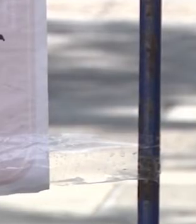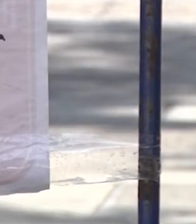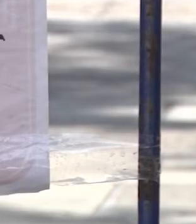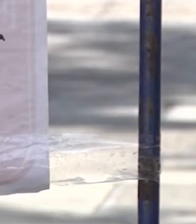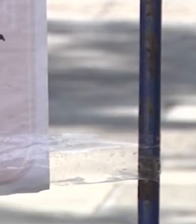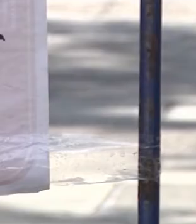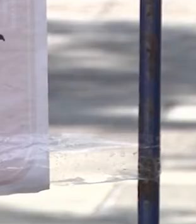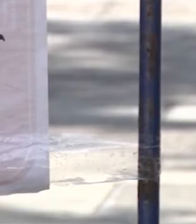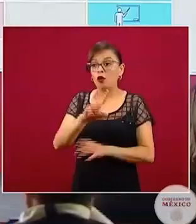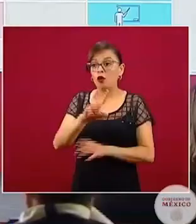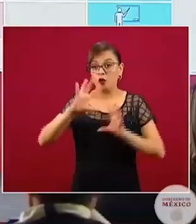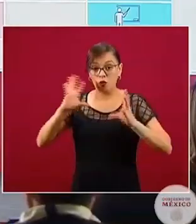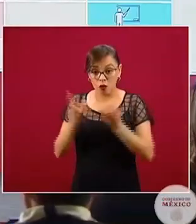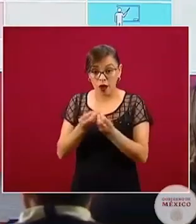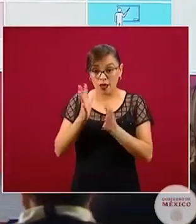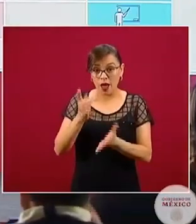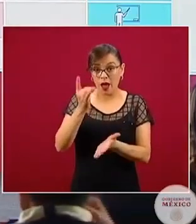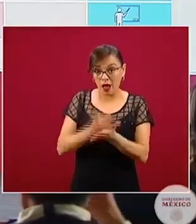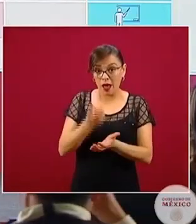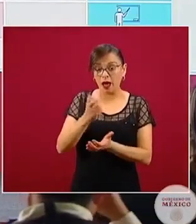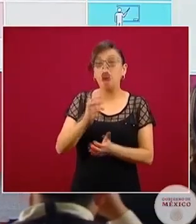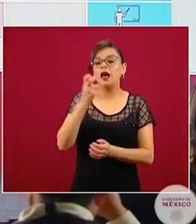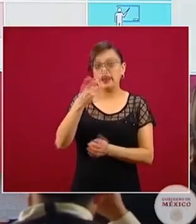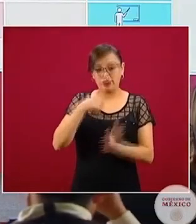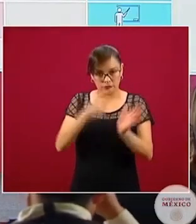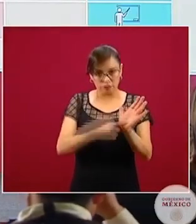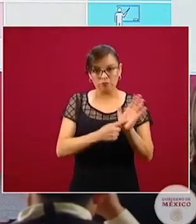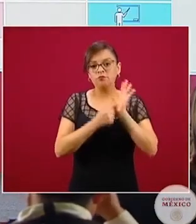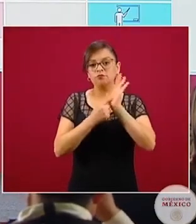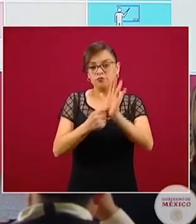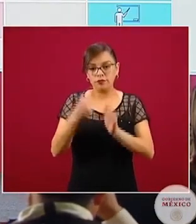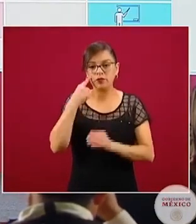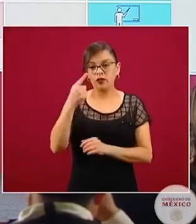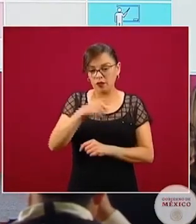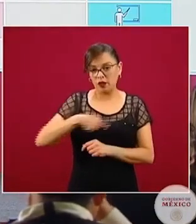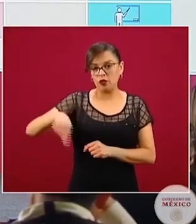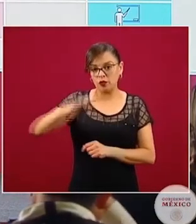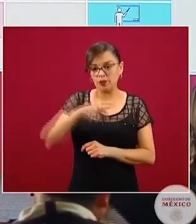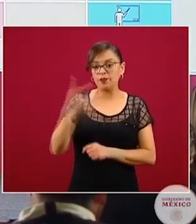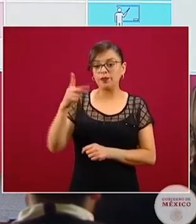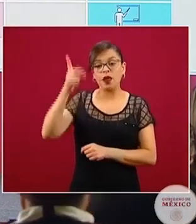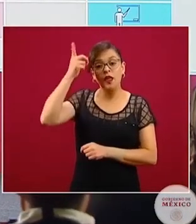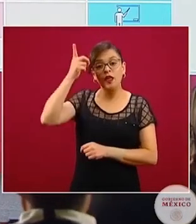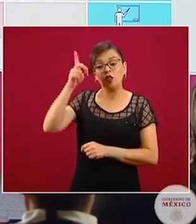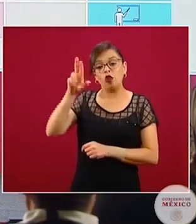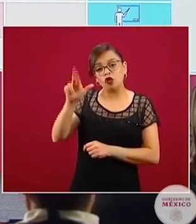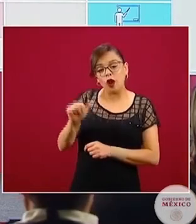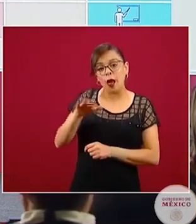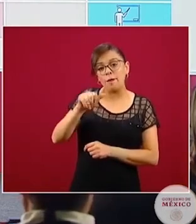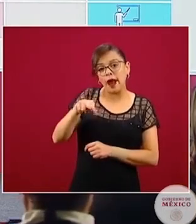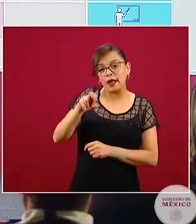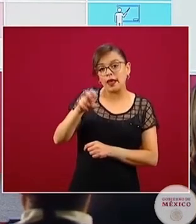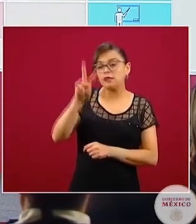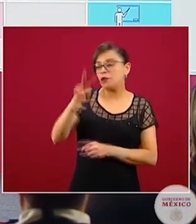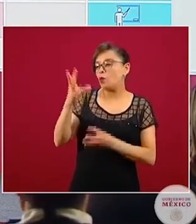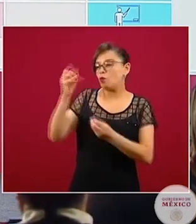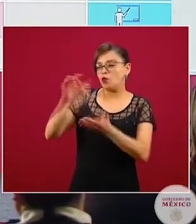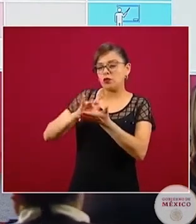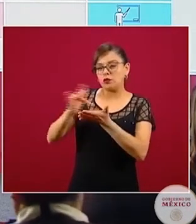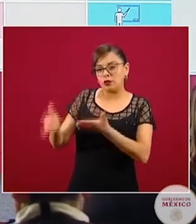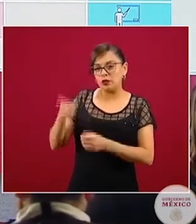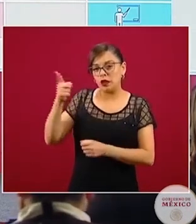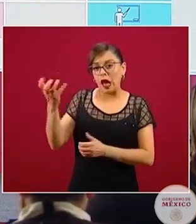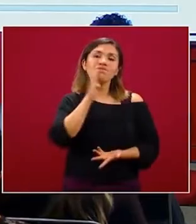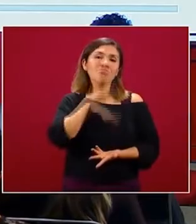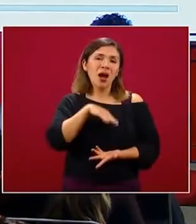auxiliar complementaria. En junio comenzó la nueva normalidad en el país, para lo cual fue diseñado un semáforo de riesgo, pero los gobernadores no lo